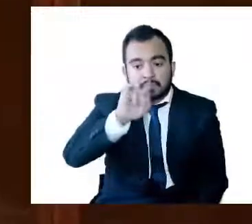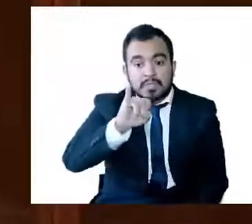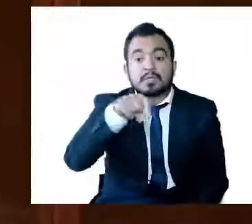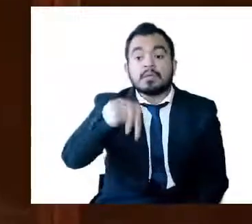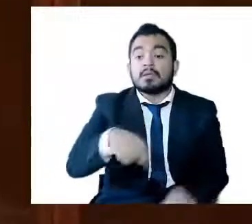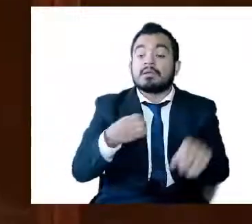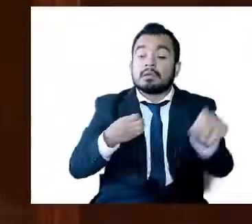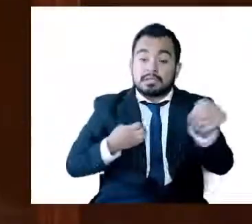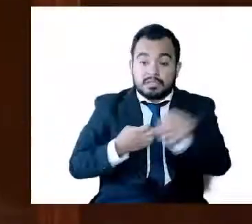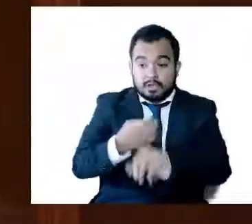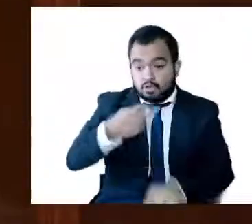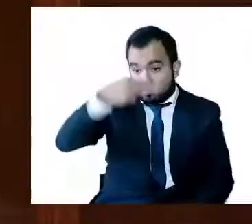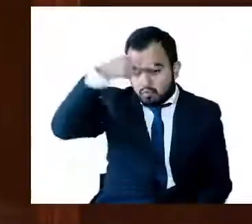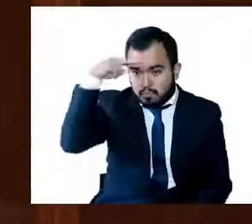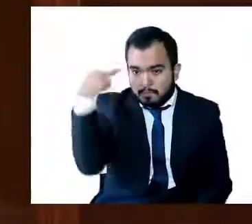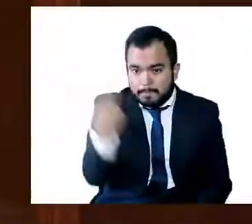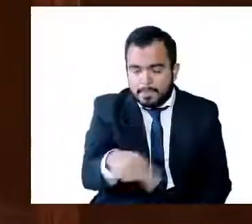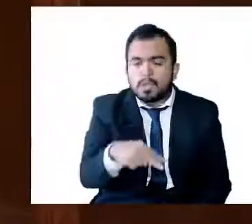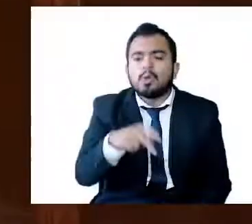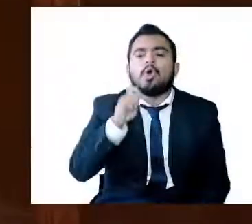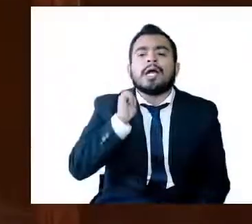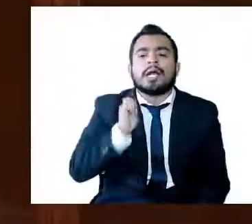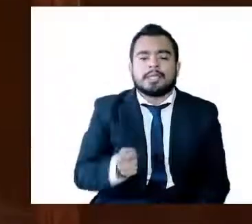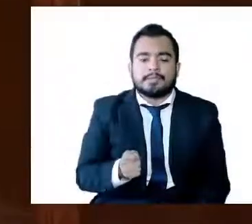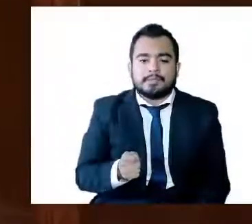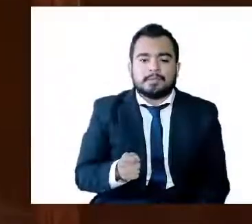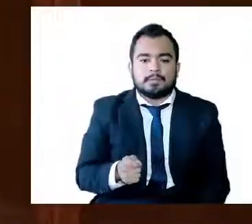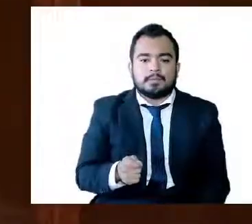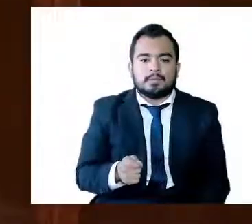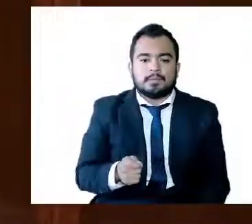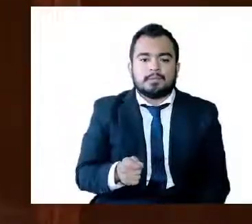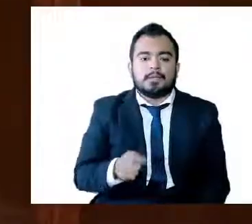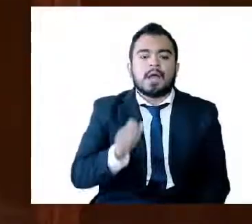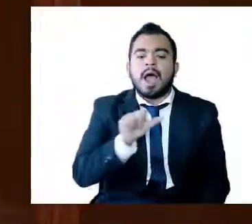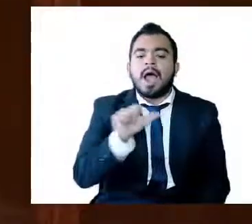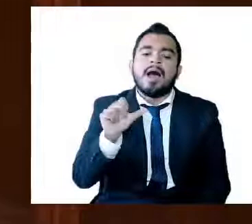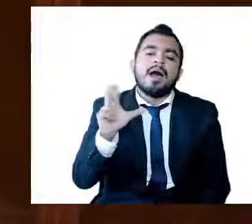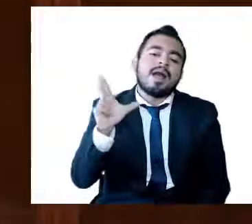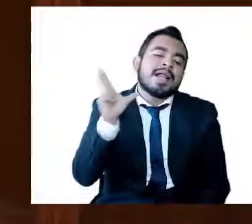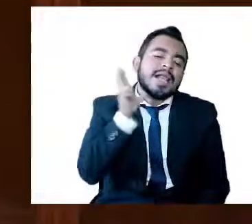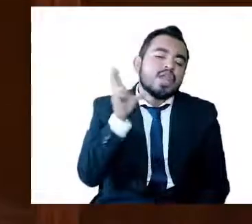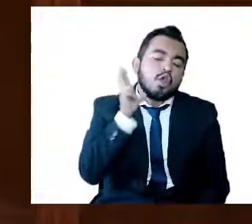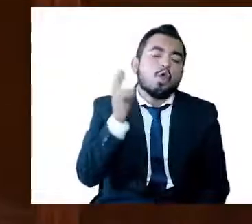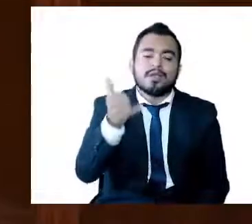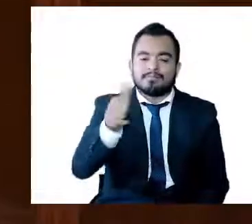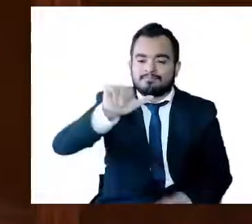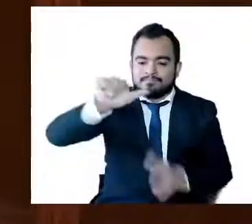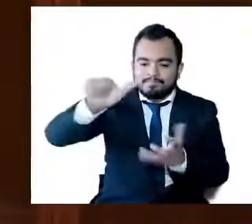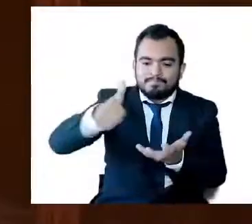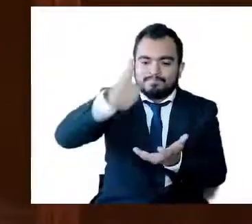número de síndicos y de regidores. Esto en automático